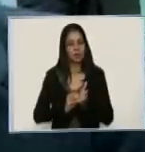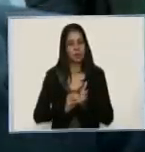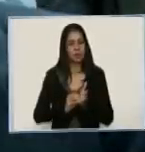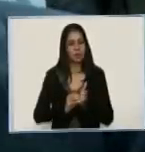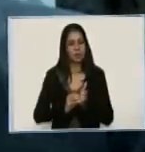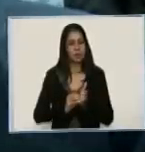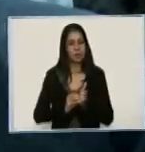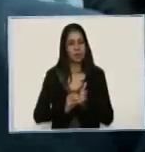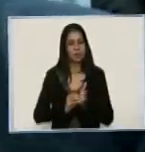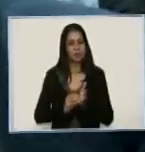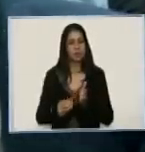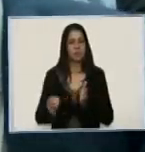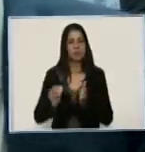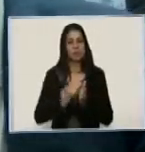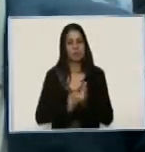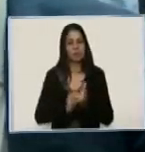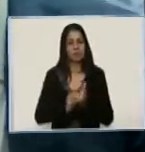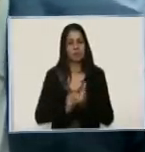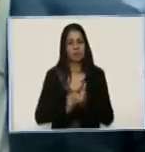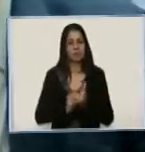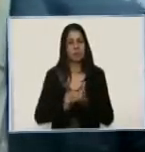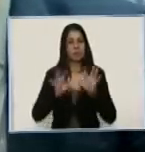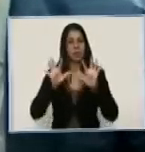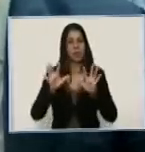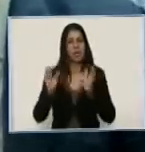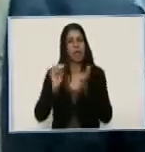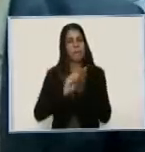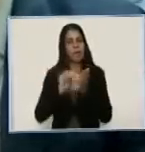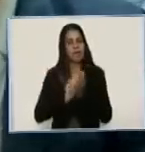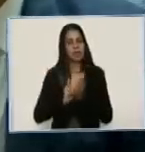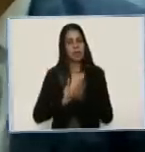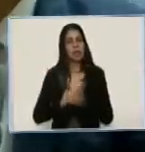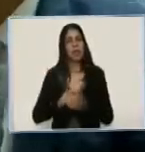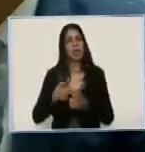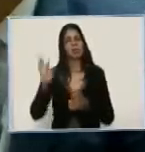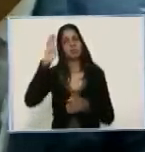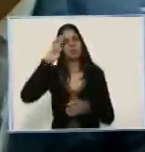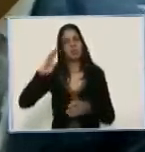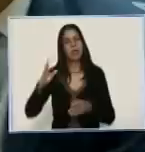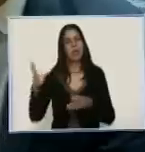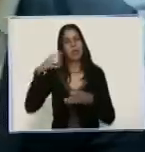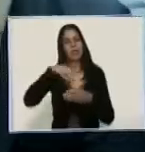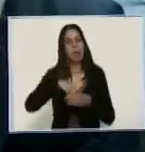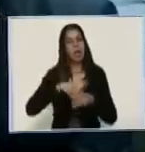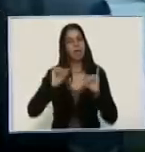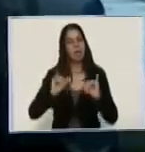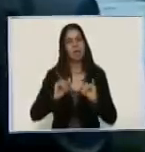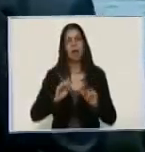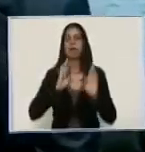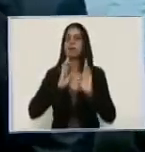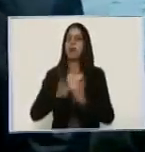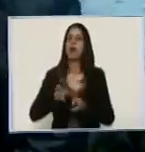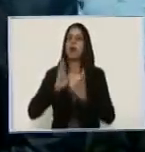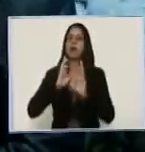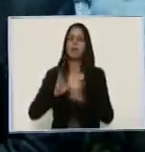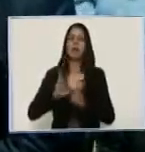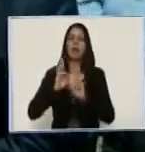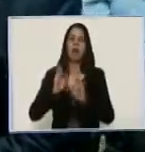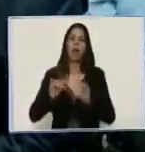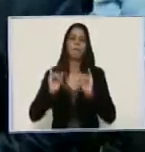él lo repitió como 10 veces en ese mismo discurso, y entre las respuestas él lo